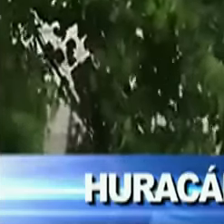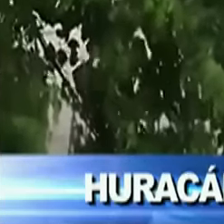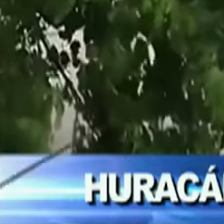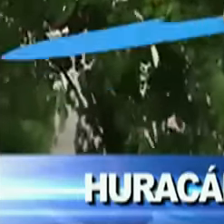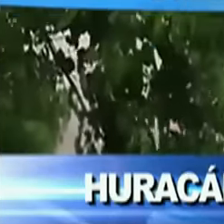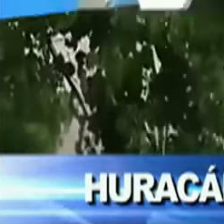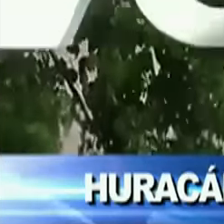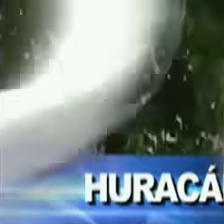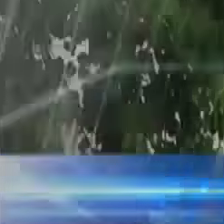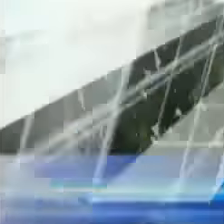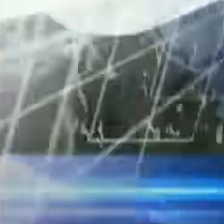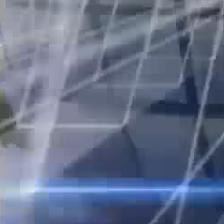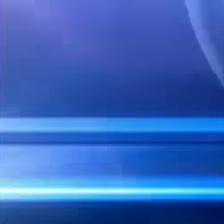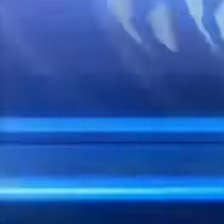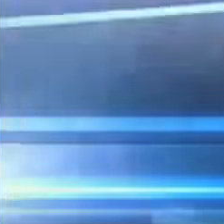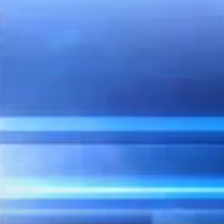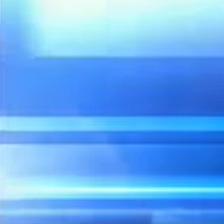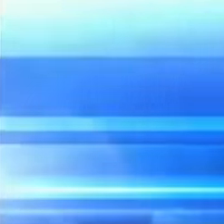estelar.